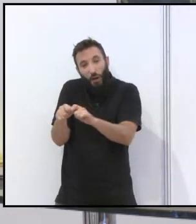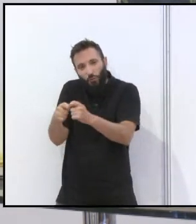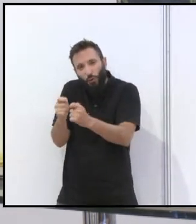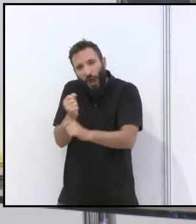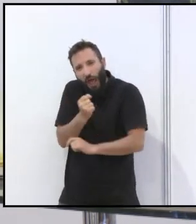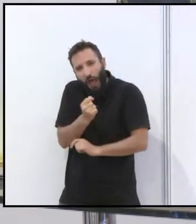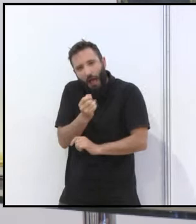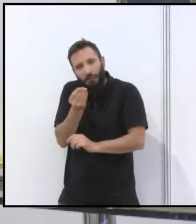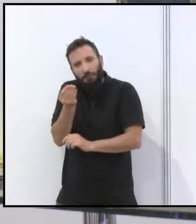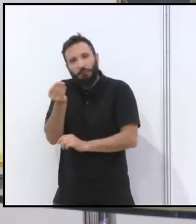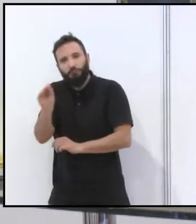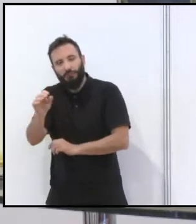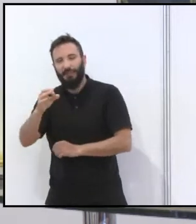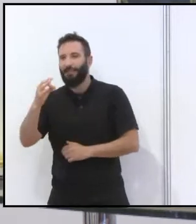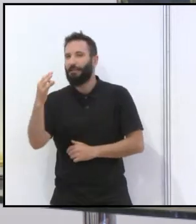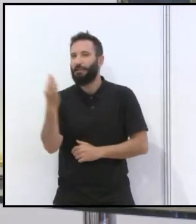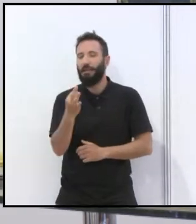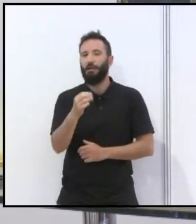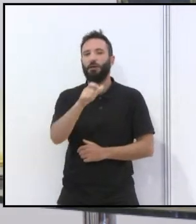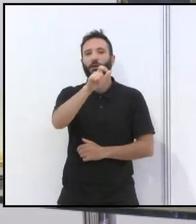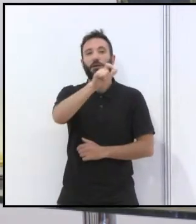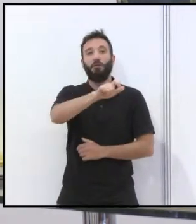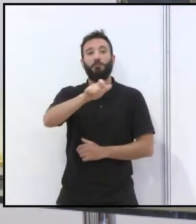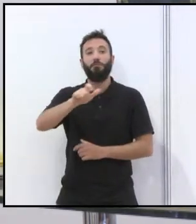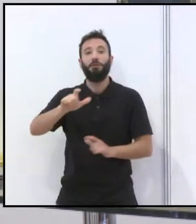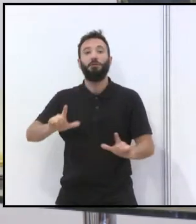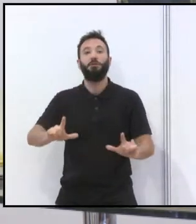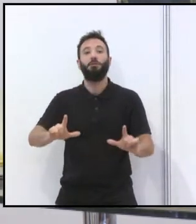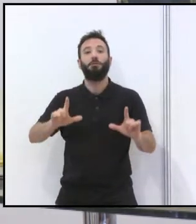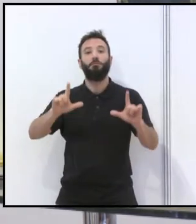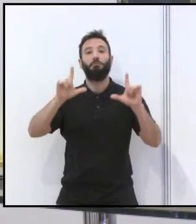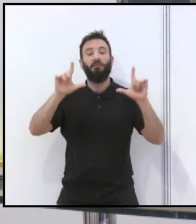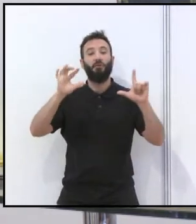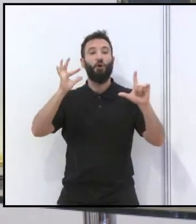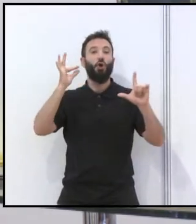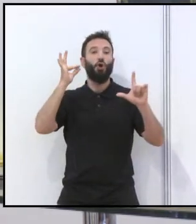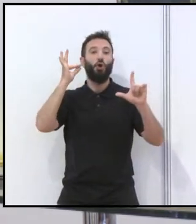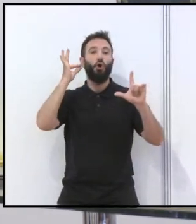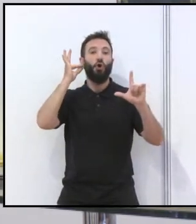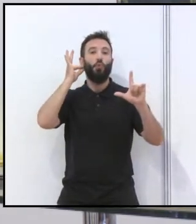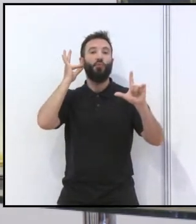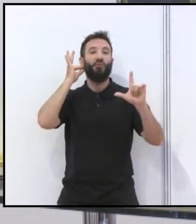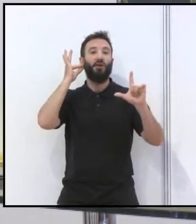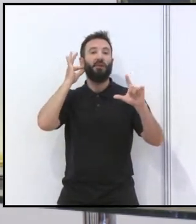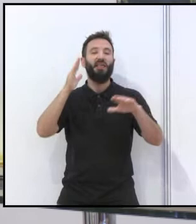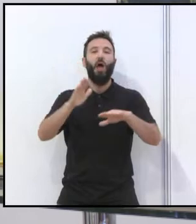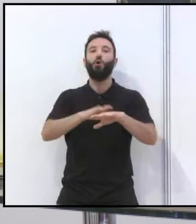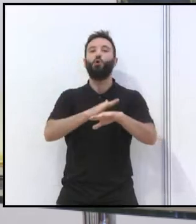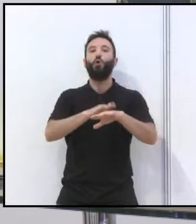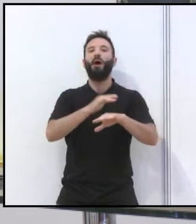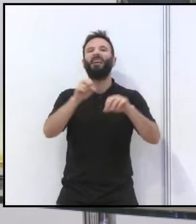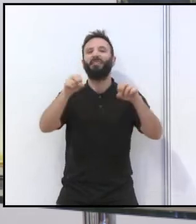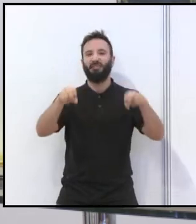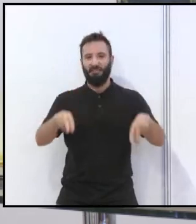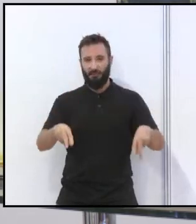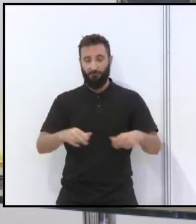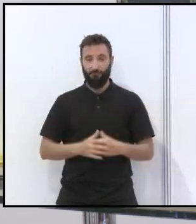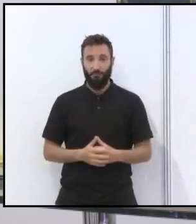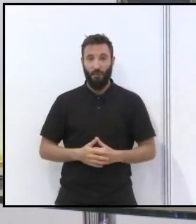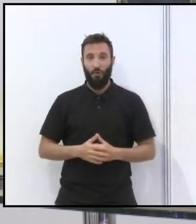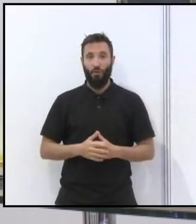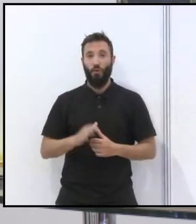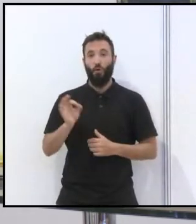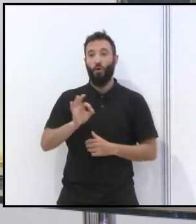ver con la representación de una femineidad no culpable, o al menos tan culpable como la